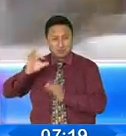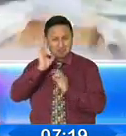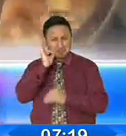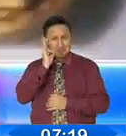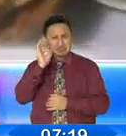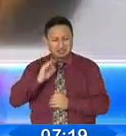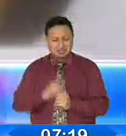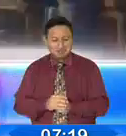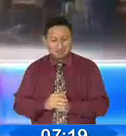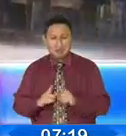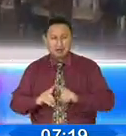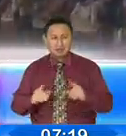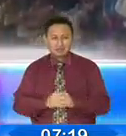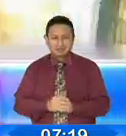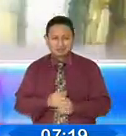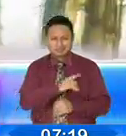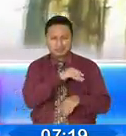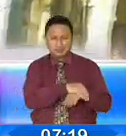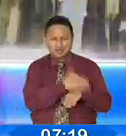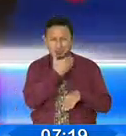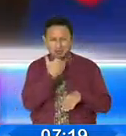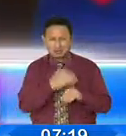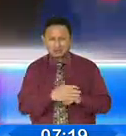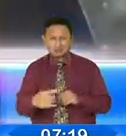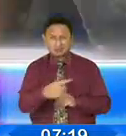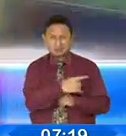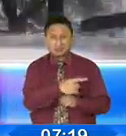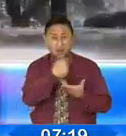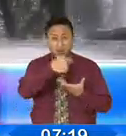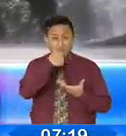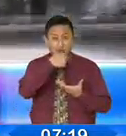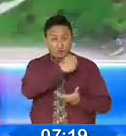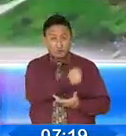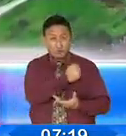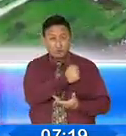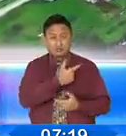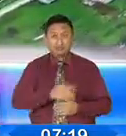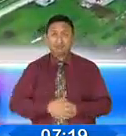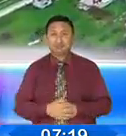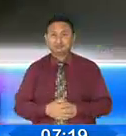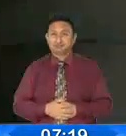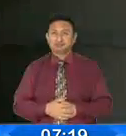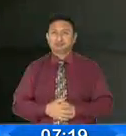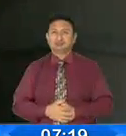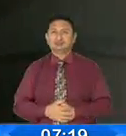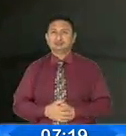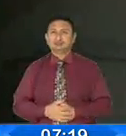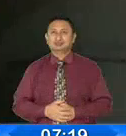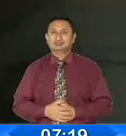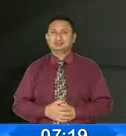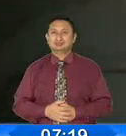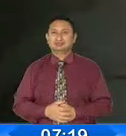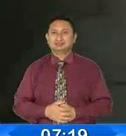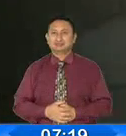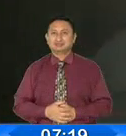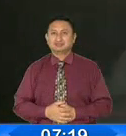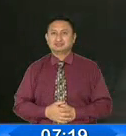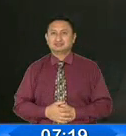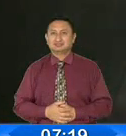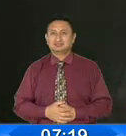que saldremos para más tarde a recorrer y degustar nuestras propias maravillas. Informó Javier